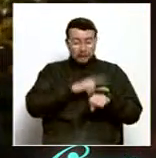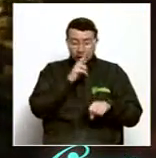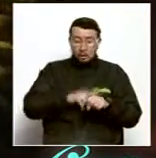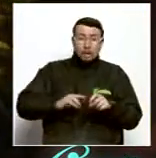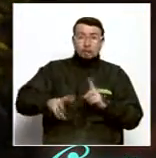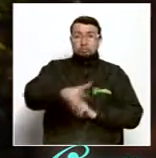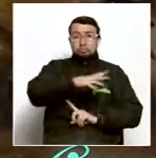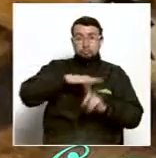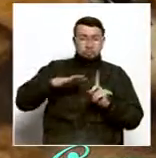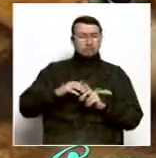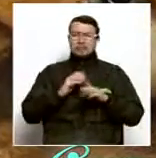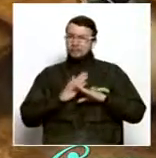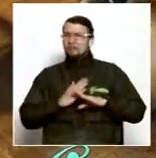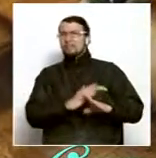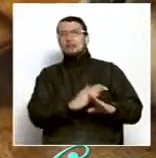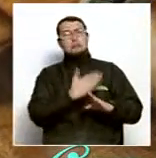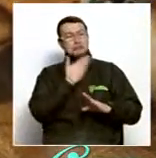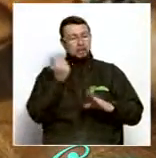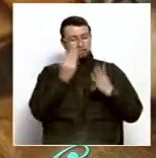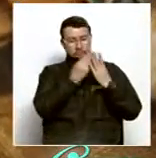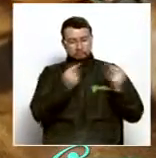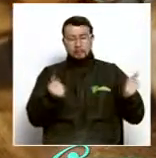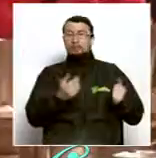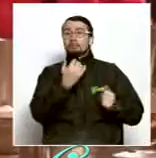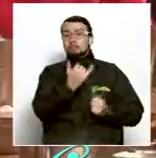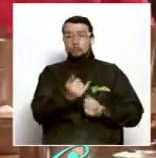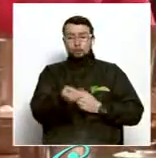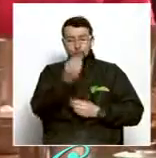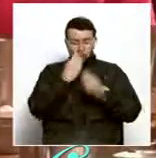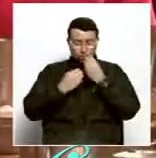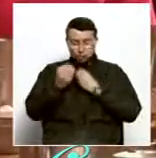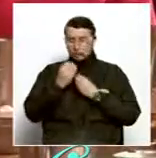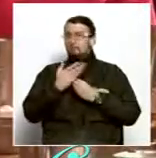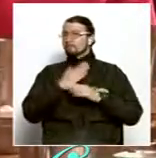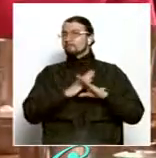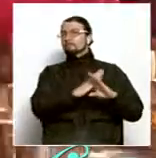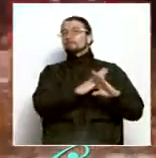sean evitados y suprimidos de nuestra cadena de consumo.